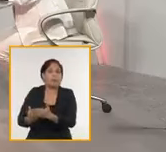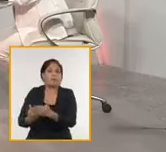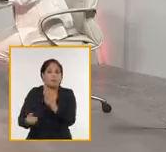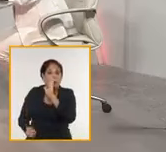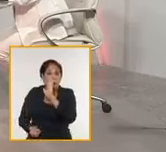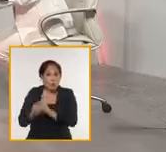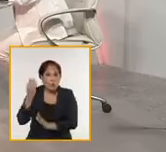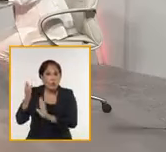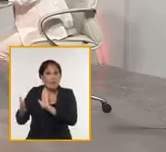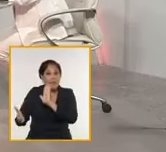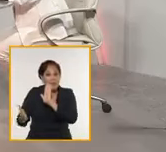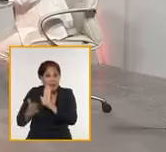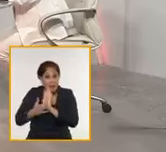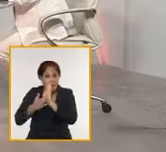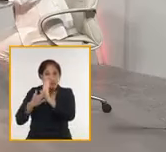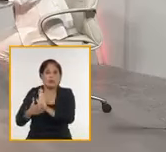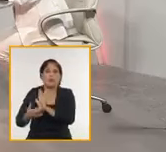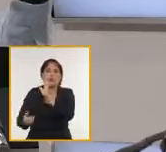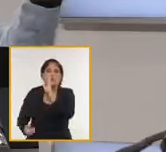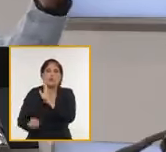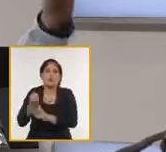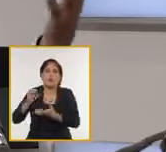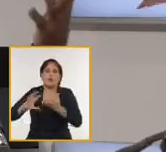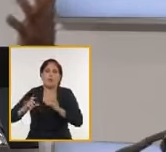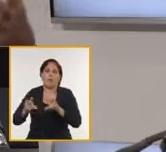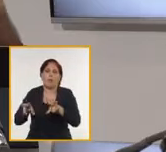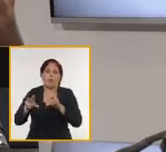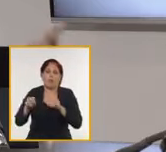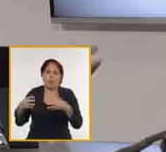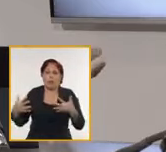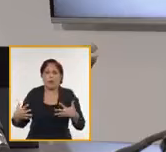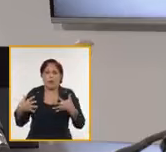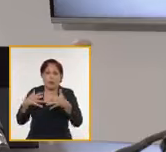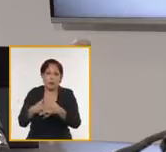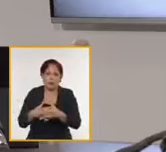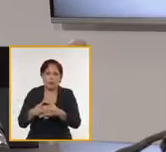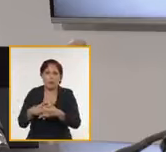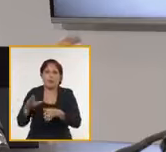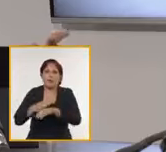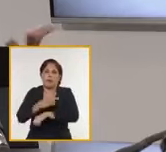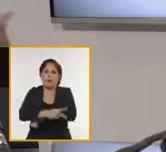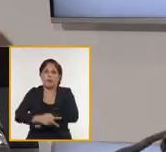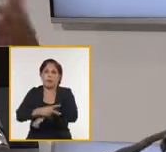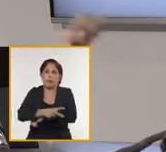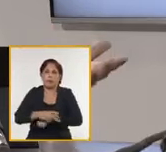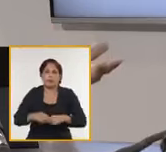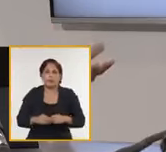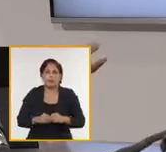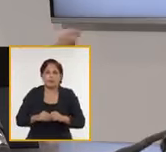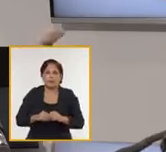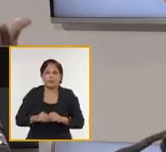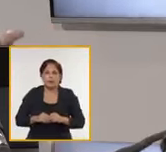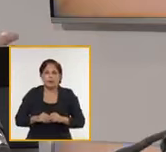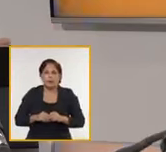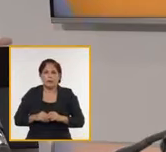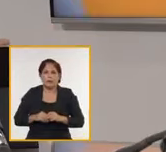surgimiento de un nuevo tipo de relaciones entre países diversos. Este es el valor